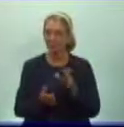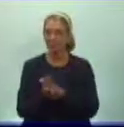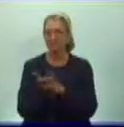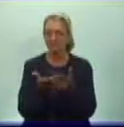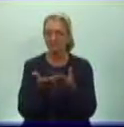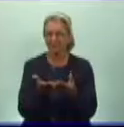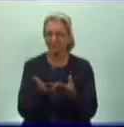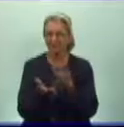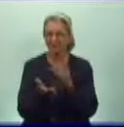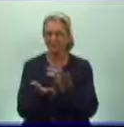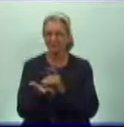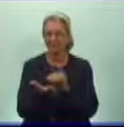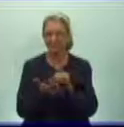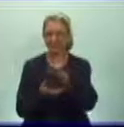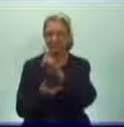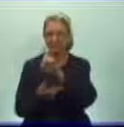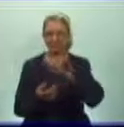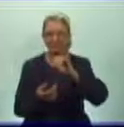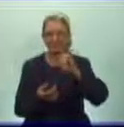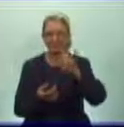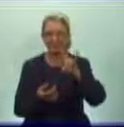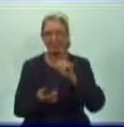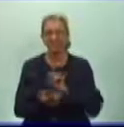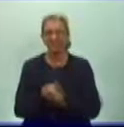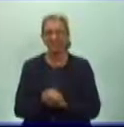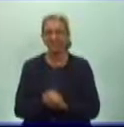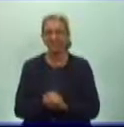página 169.